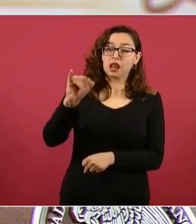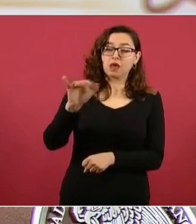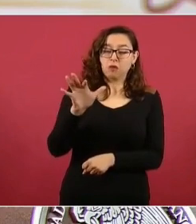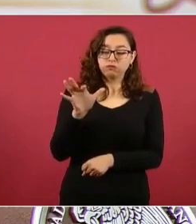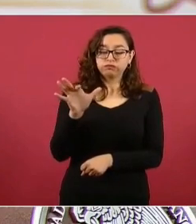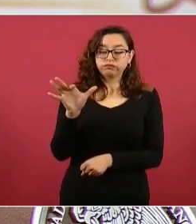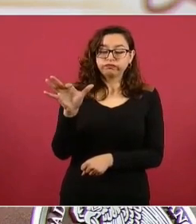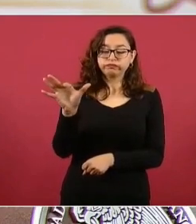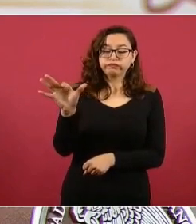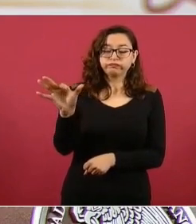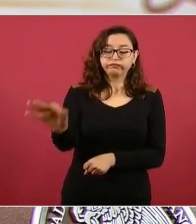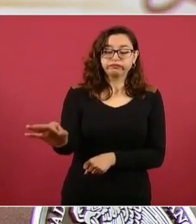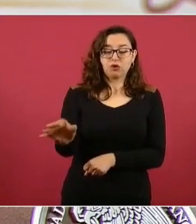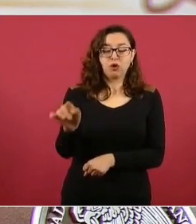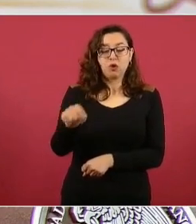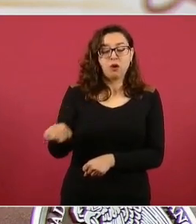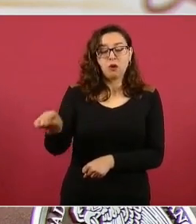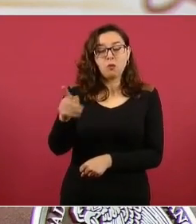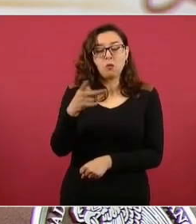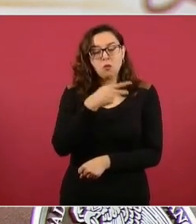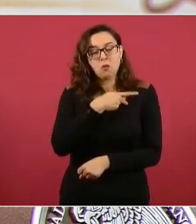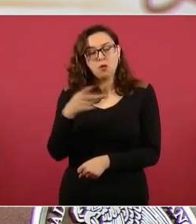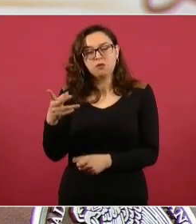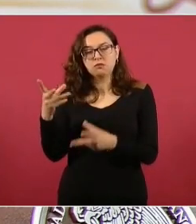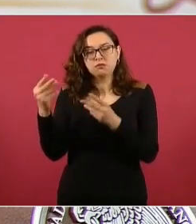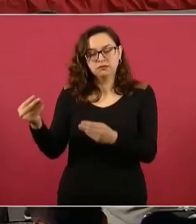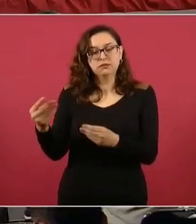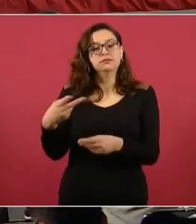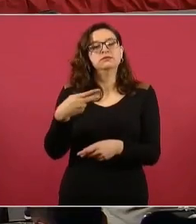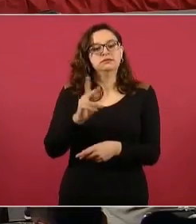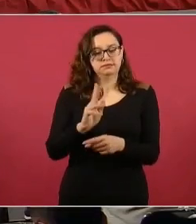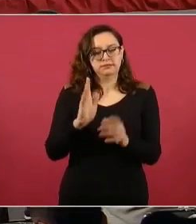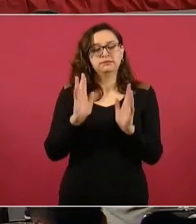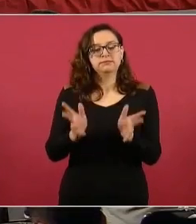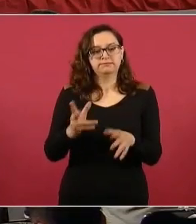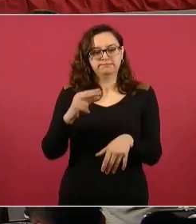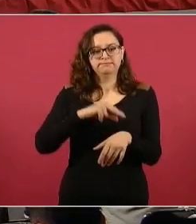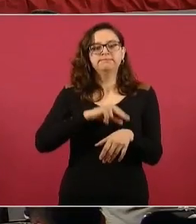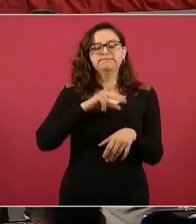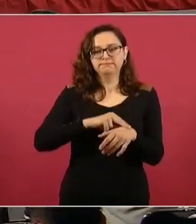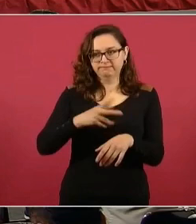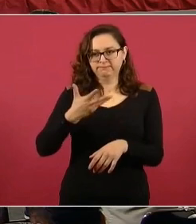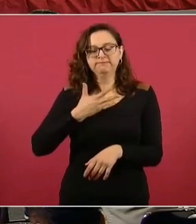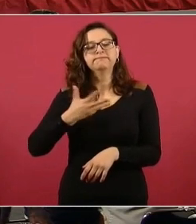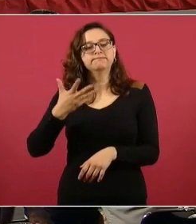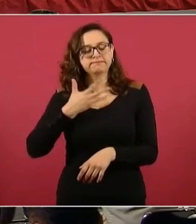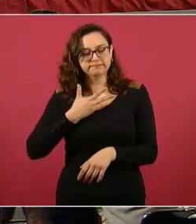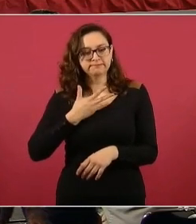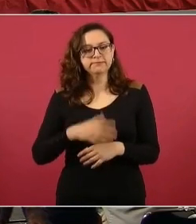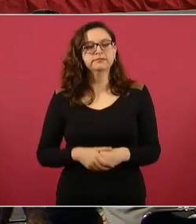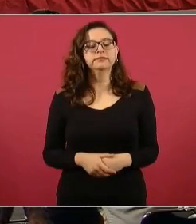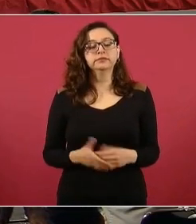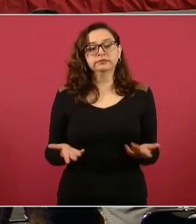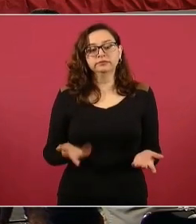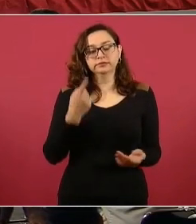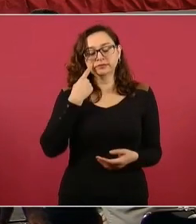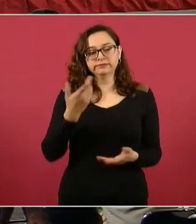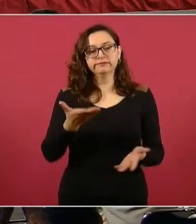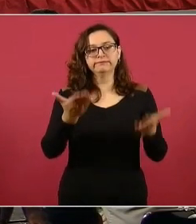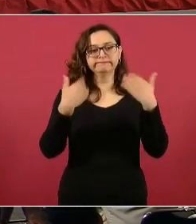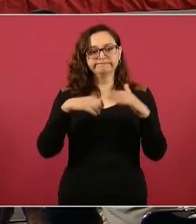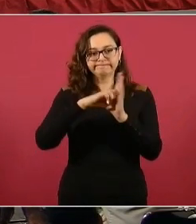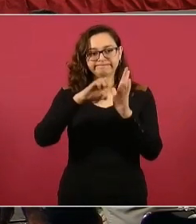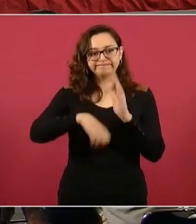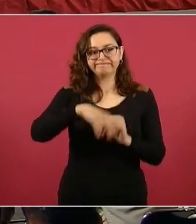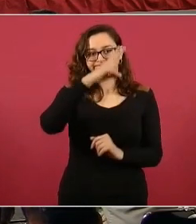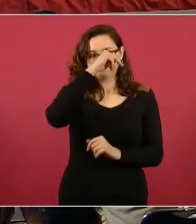de pobreza si podemos pasar a la siguiente para ver los avances generales en el caso de nayarit ya con